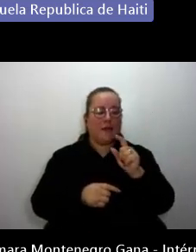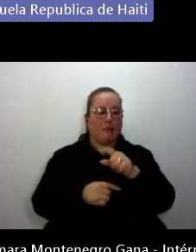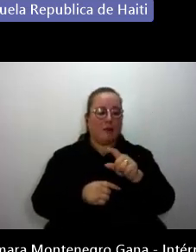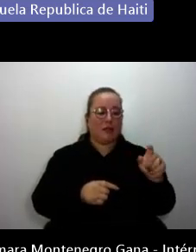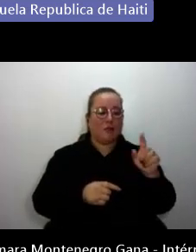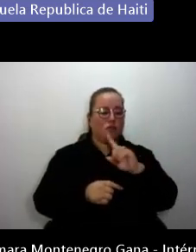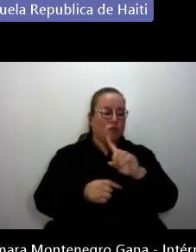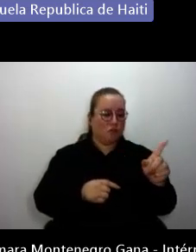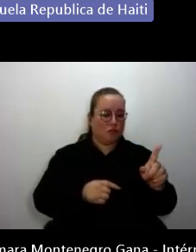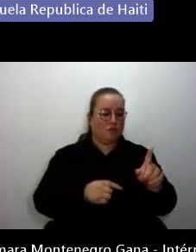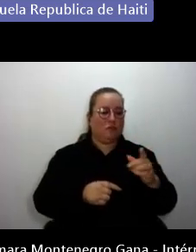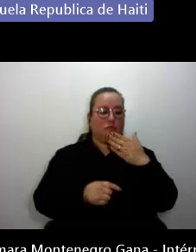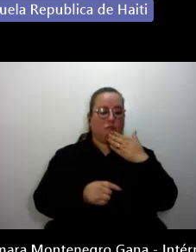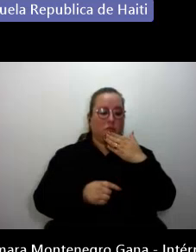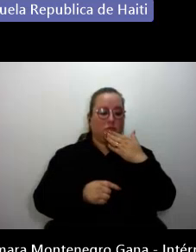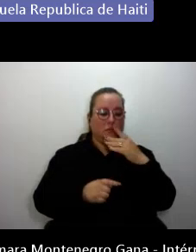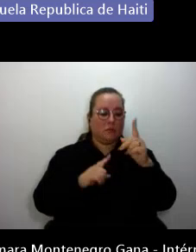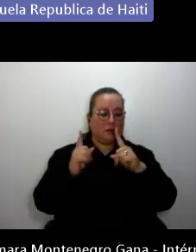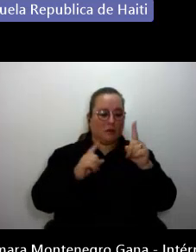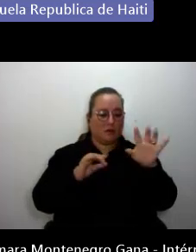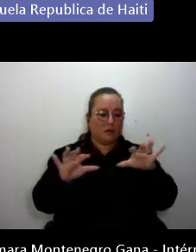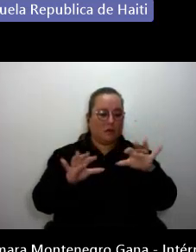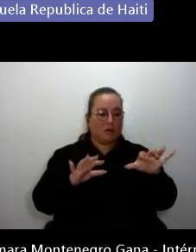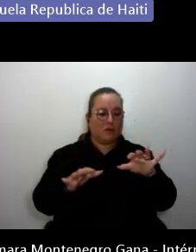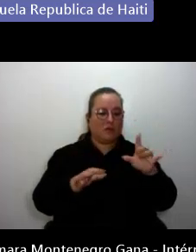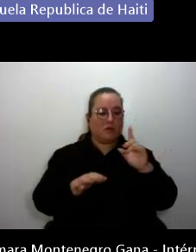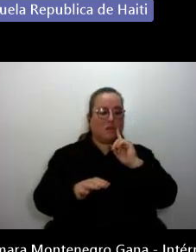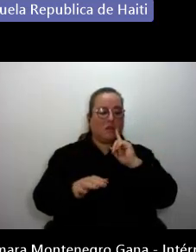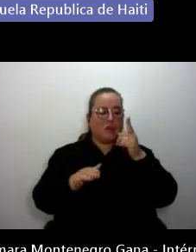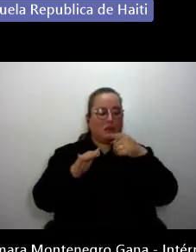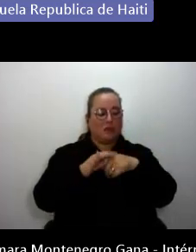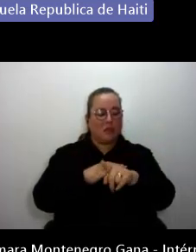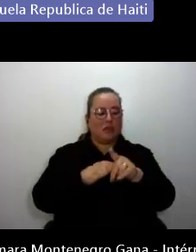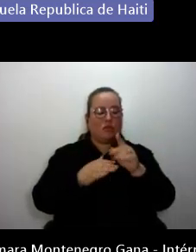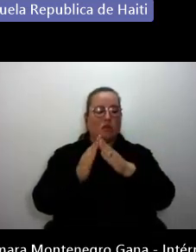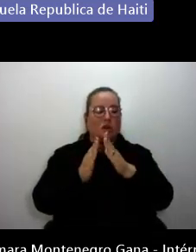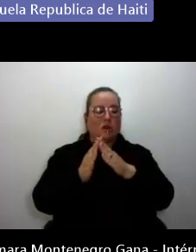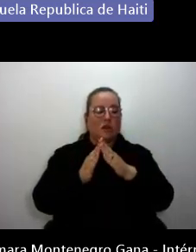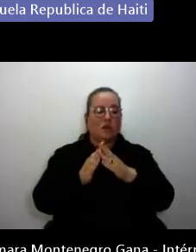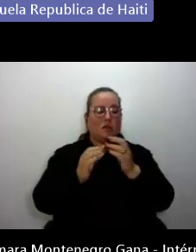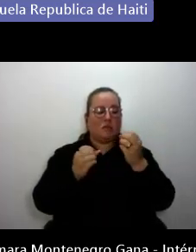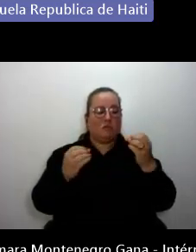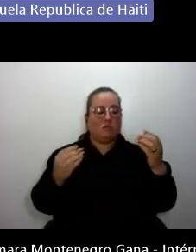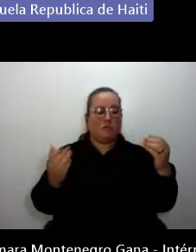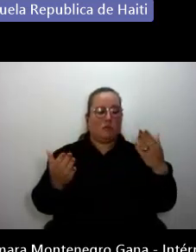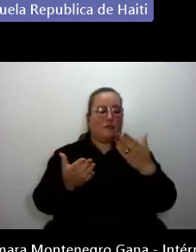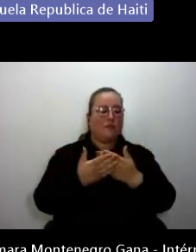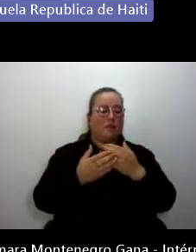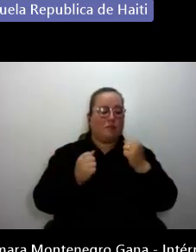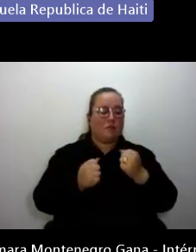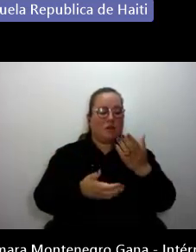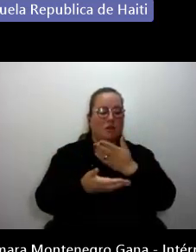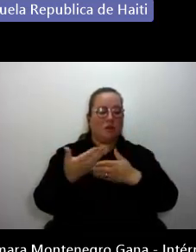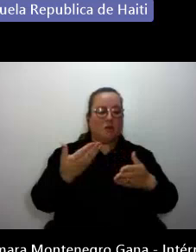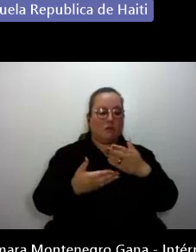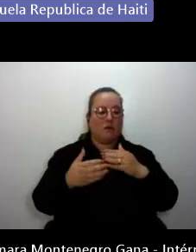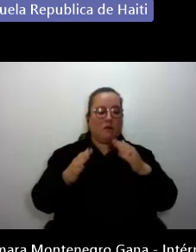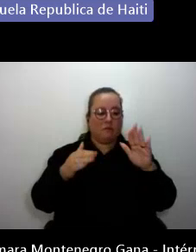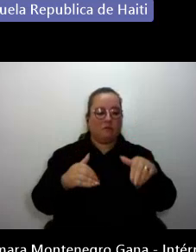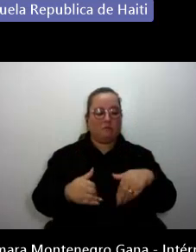esto. También algún gatillador que exista dentro del hogar, que quizás muchas veces se pueden compartir también los mismos